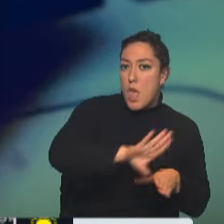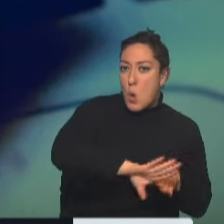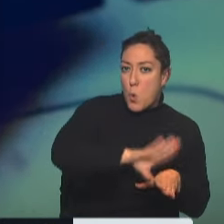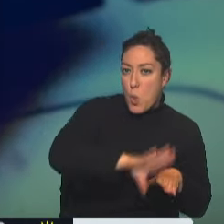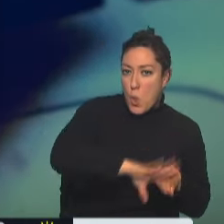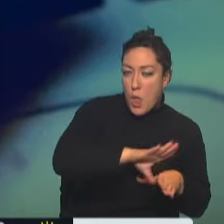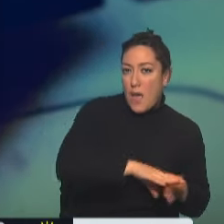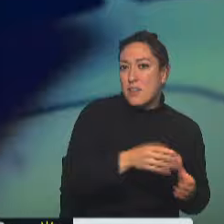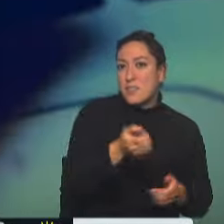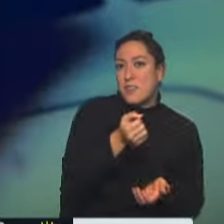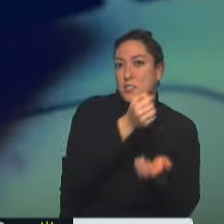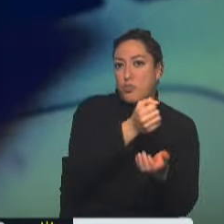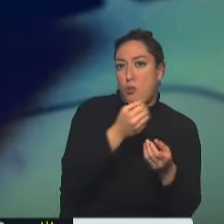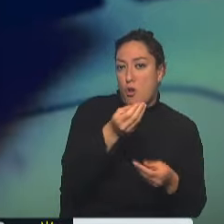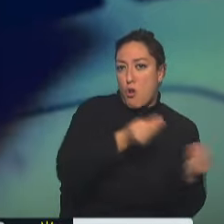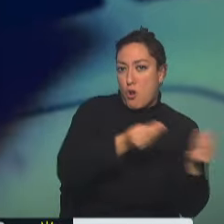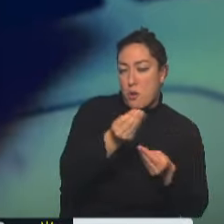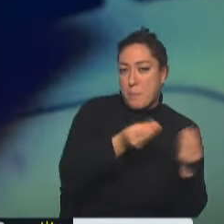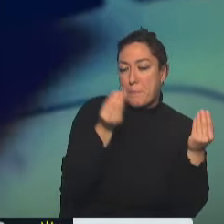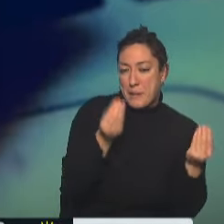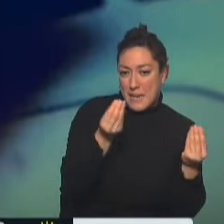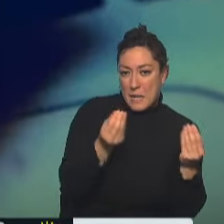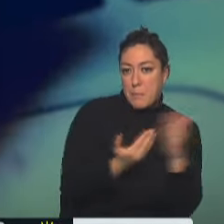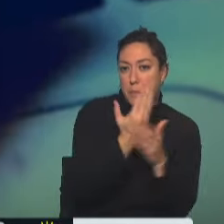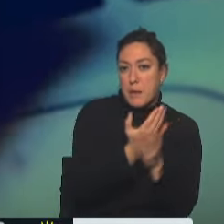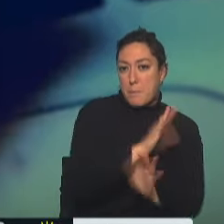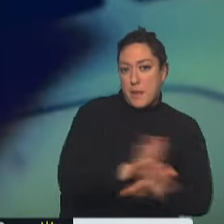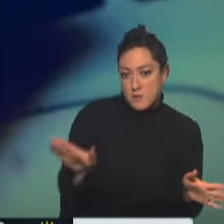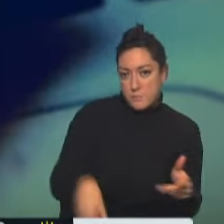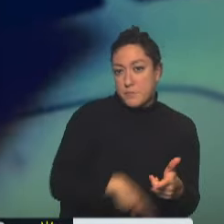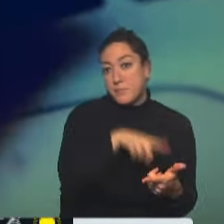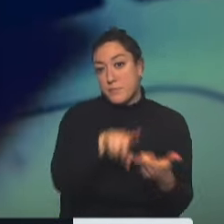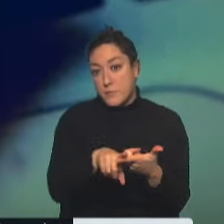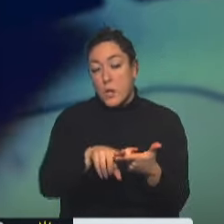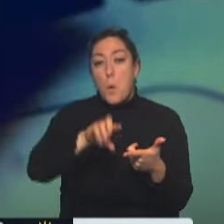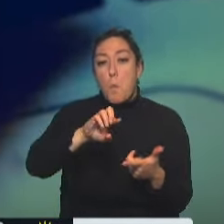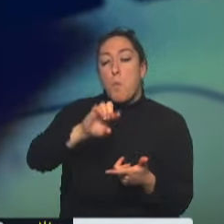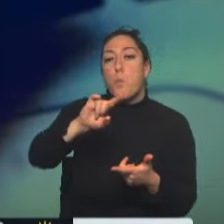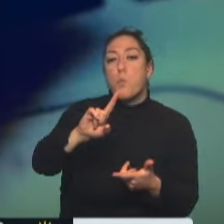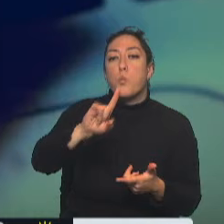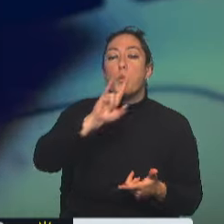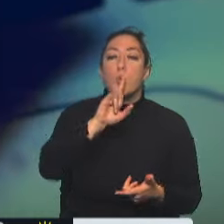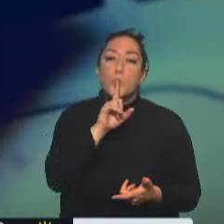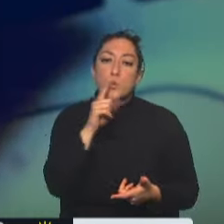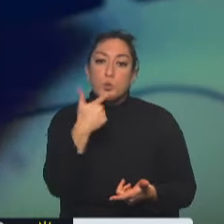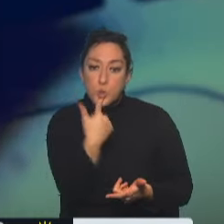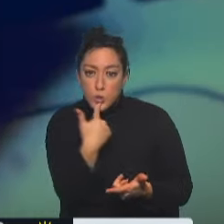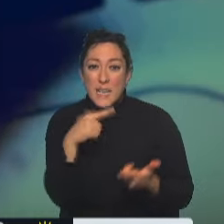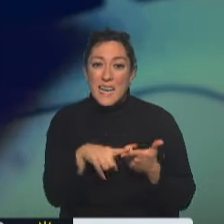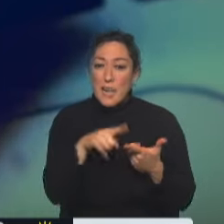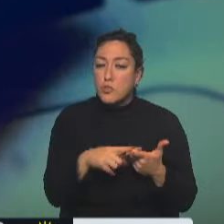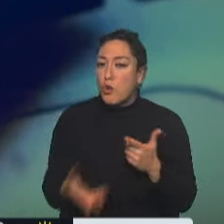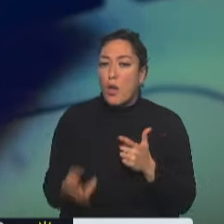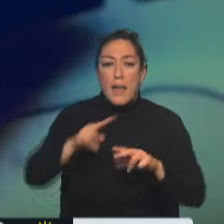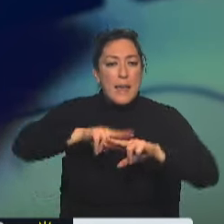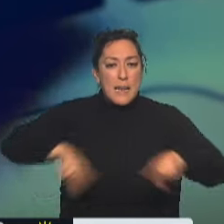al Tesoro para no tener que seguir imprimiendo. Por el otro lado, habló de los puts, esa condición que se tiene que eliminar y que